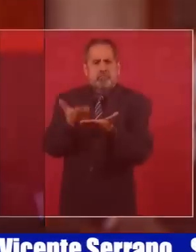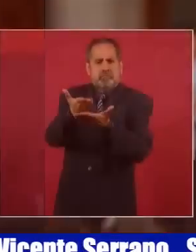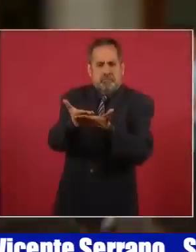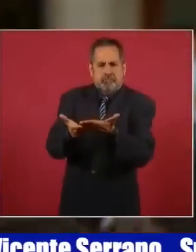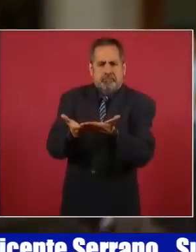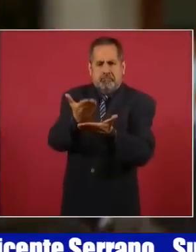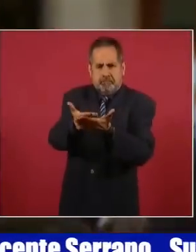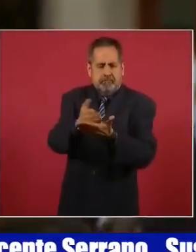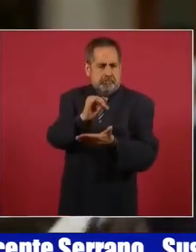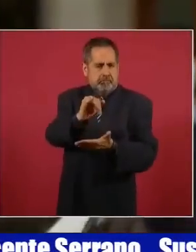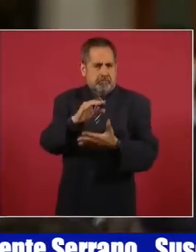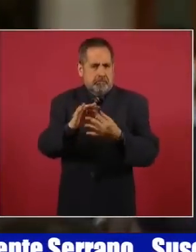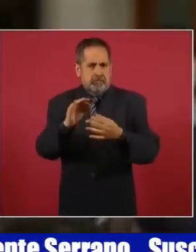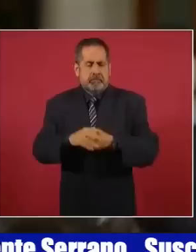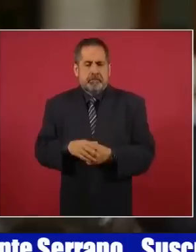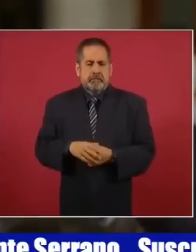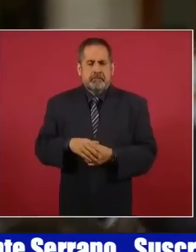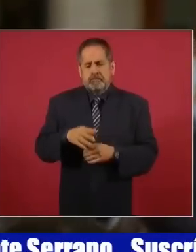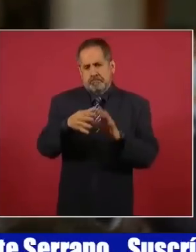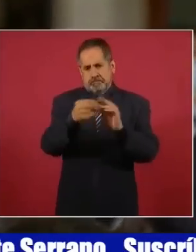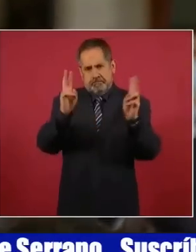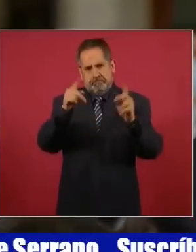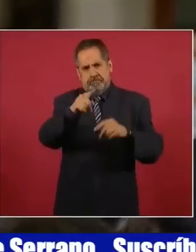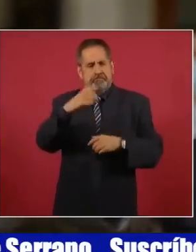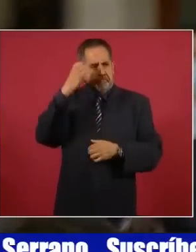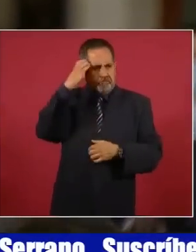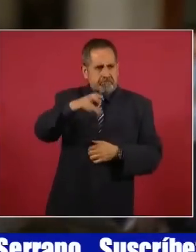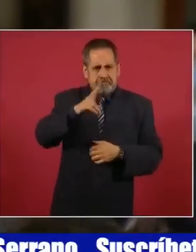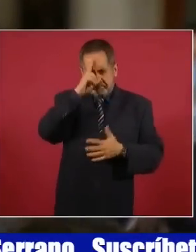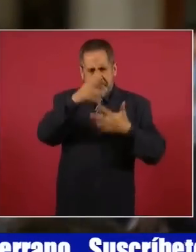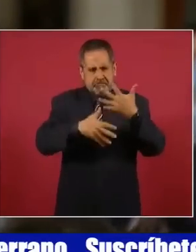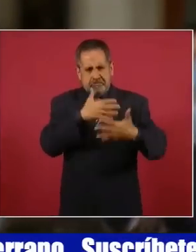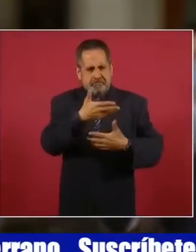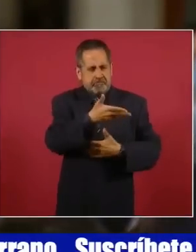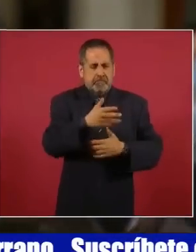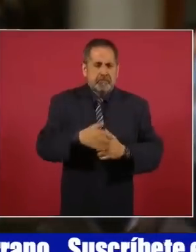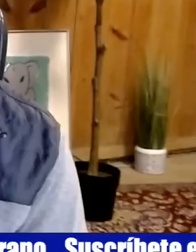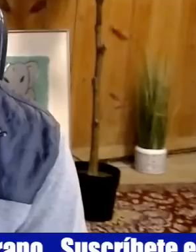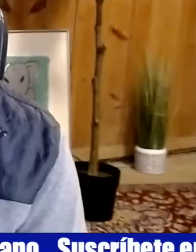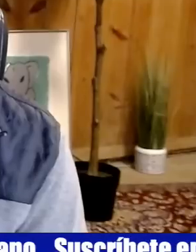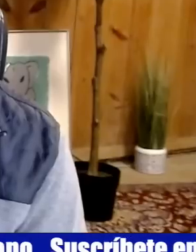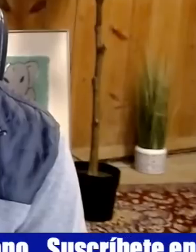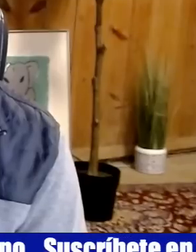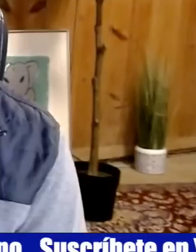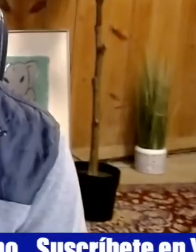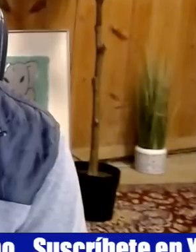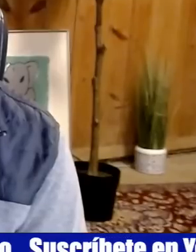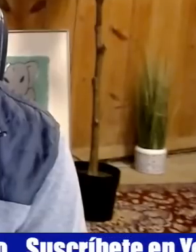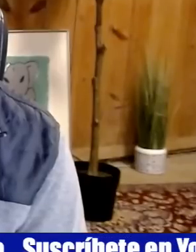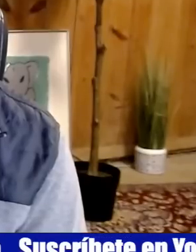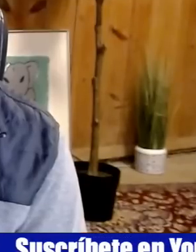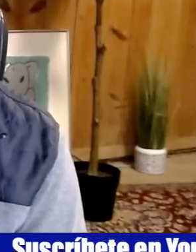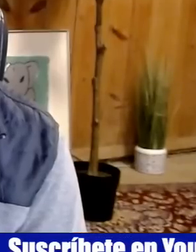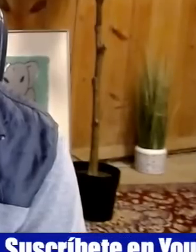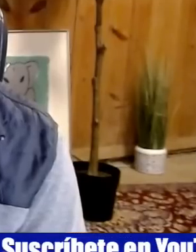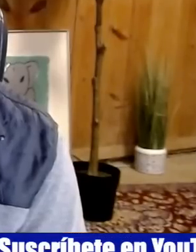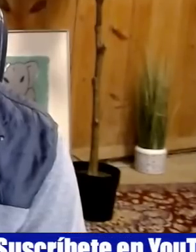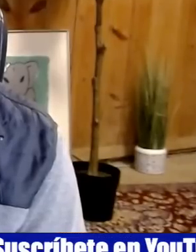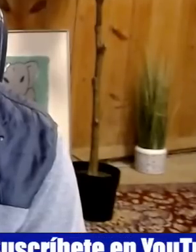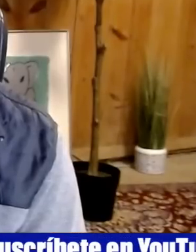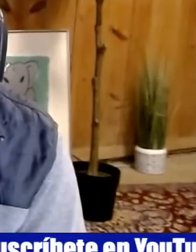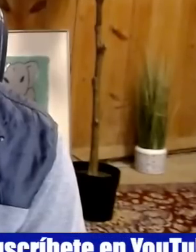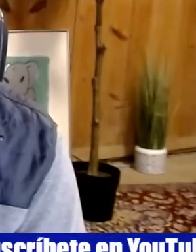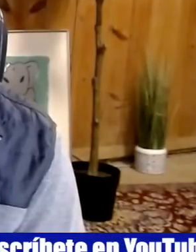otra forma, si de pronto uno le sale con el planteamiento, bueno, ahí está la estrategia de abrazos no balazos, que se